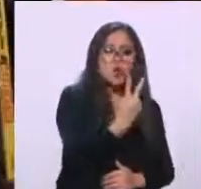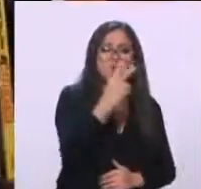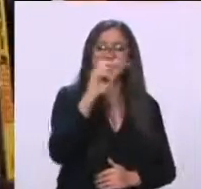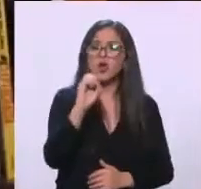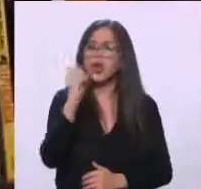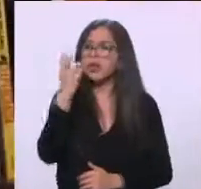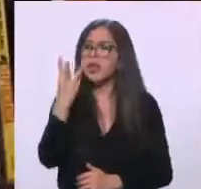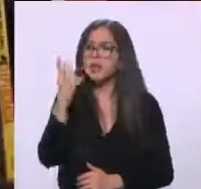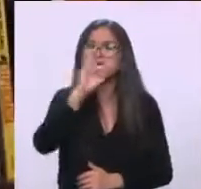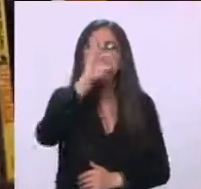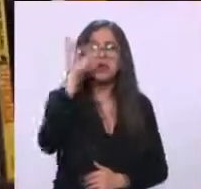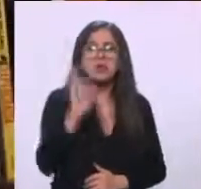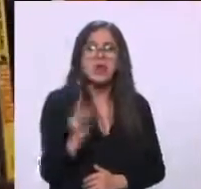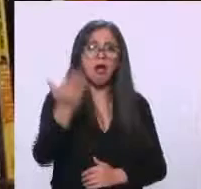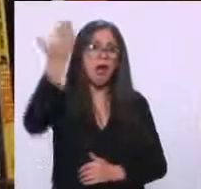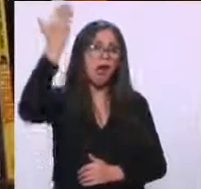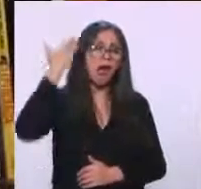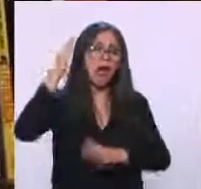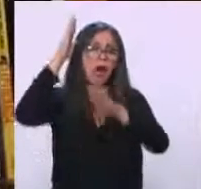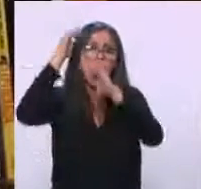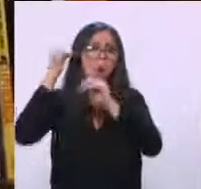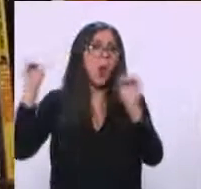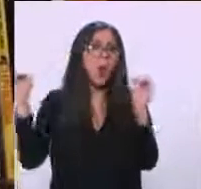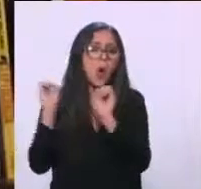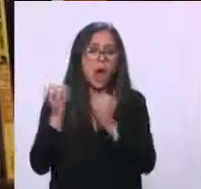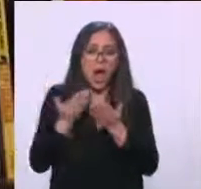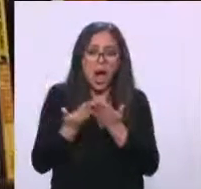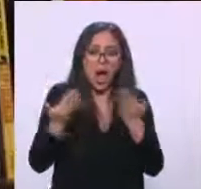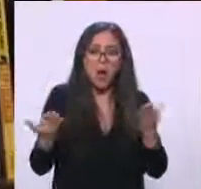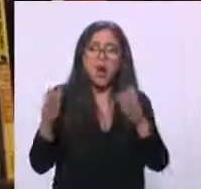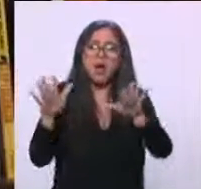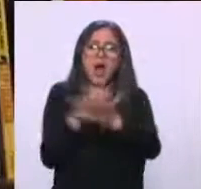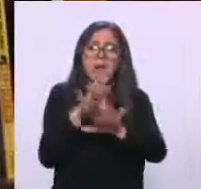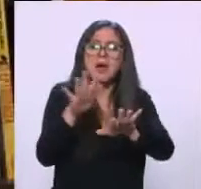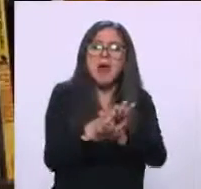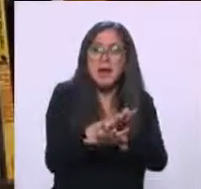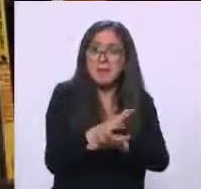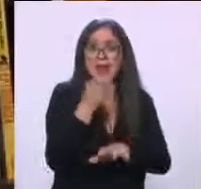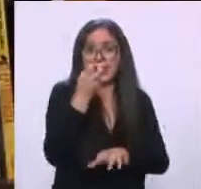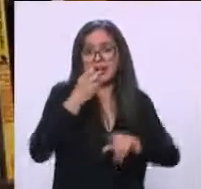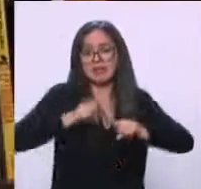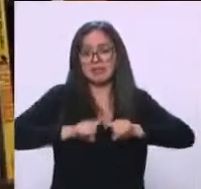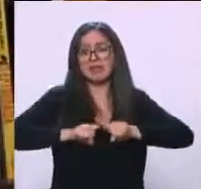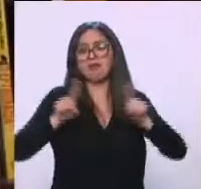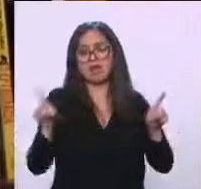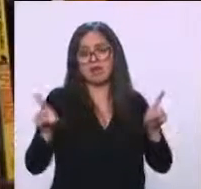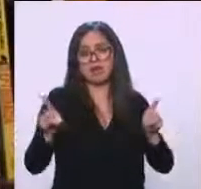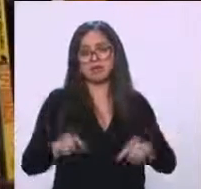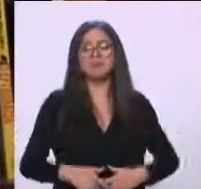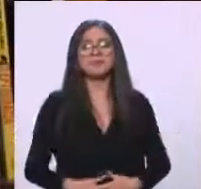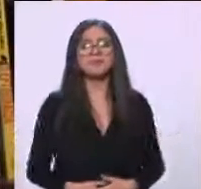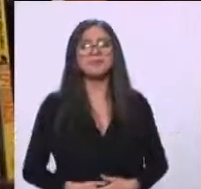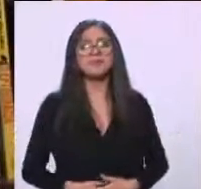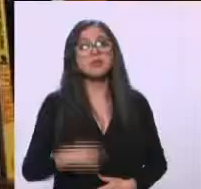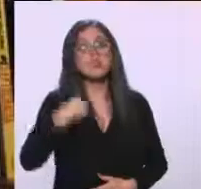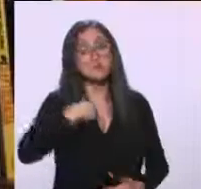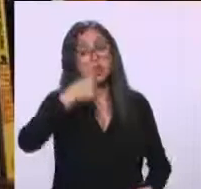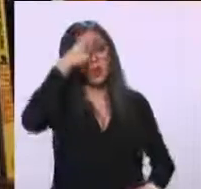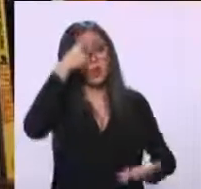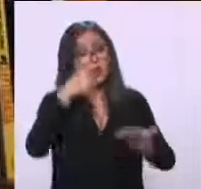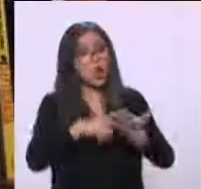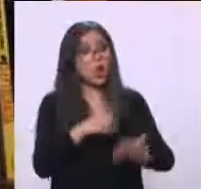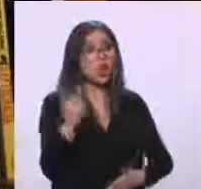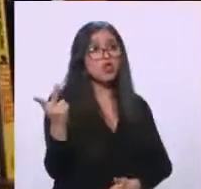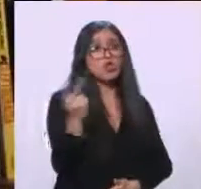pasado, bueno, pues entonces estamos hablando ya de otra situación distinta. Creo que cada quien fue por lo suyo. No me da